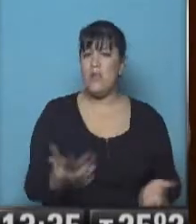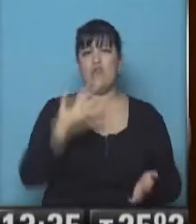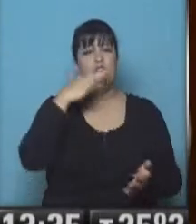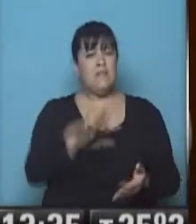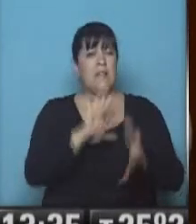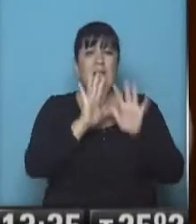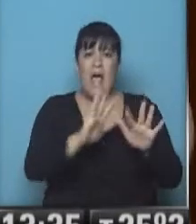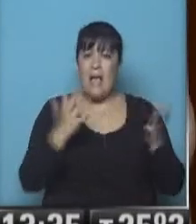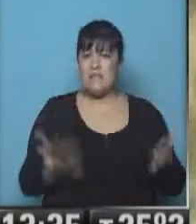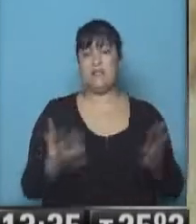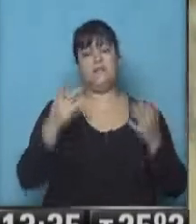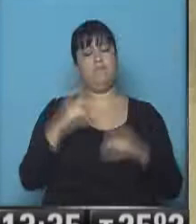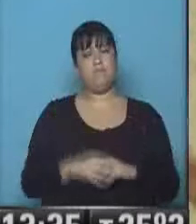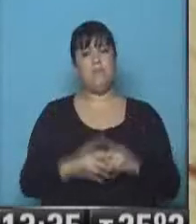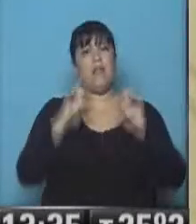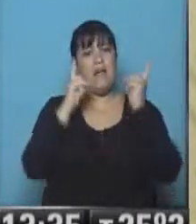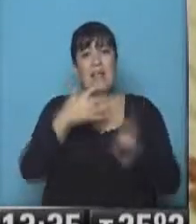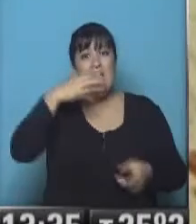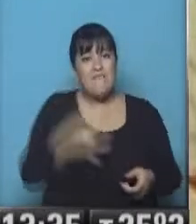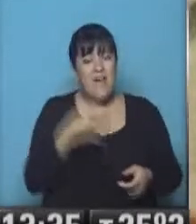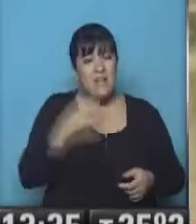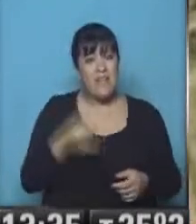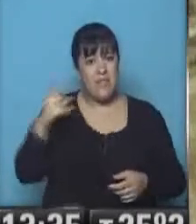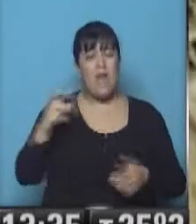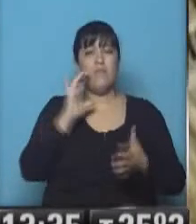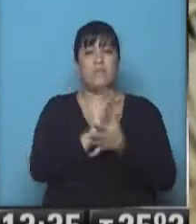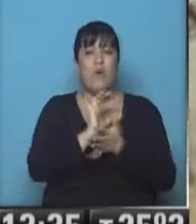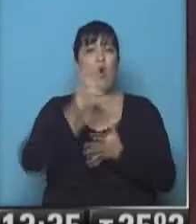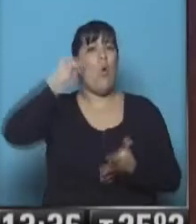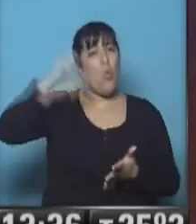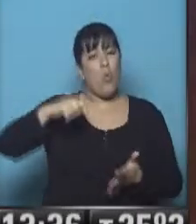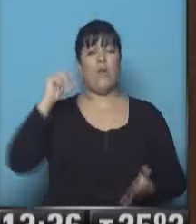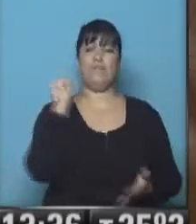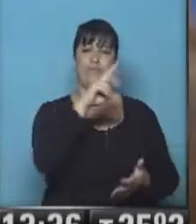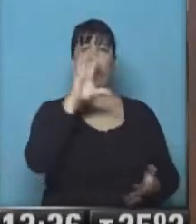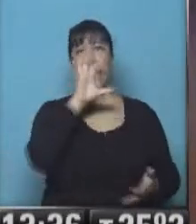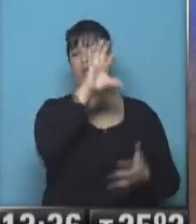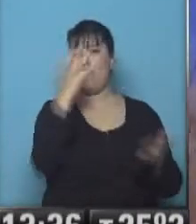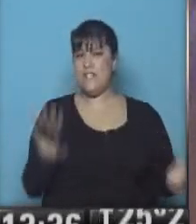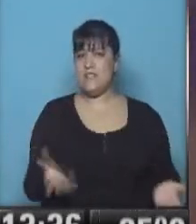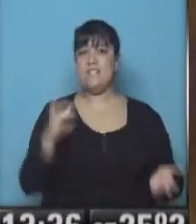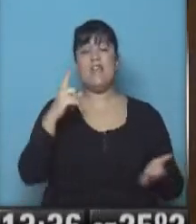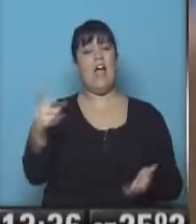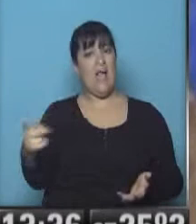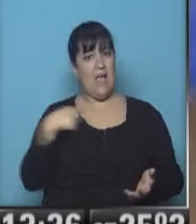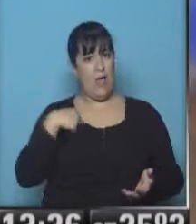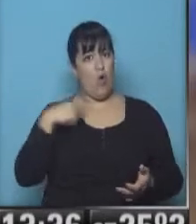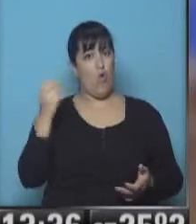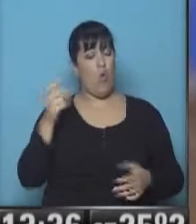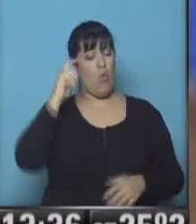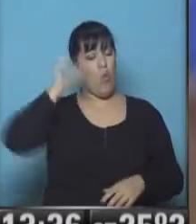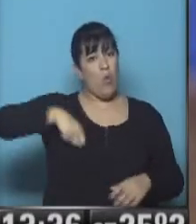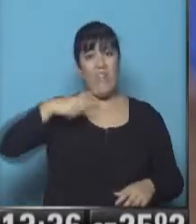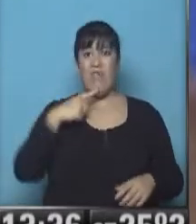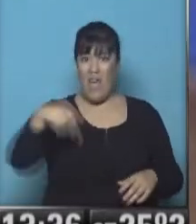manera así el juez Tomás Griesa y que en verdad se trata de un juez provincial. Dijo Zaffaroni que considera un invento la figura del